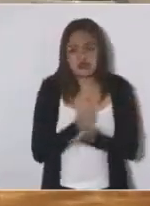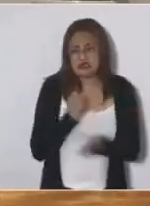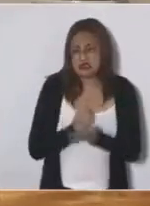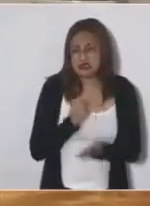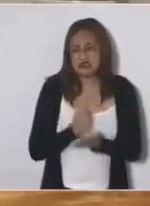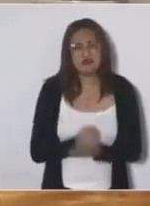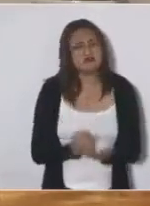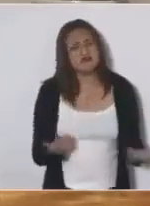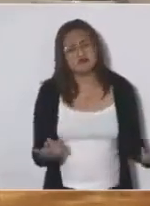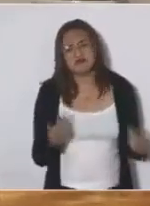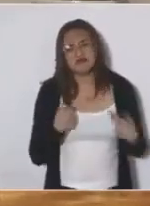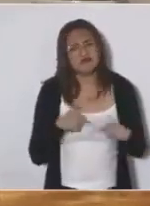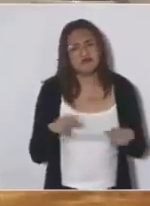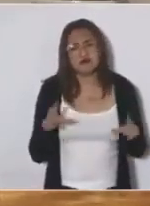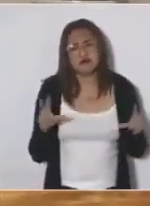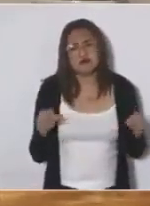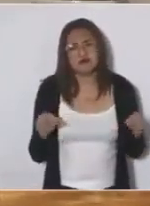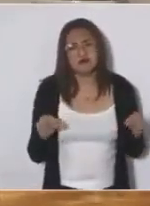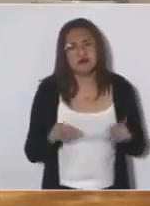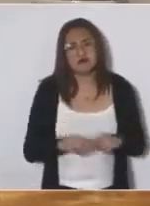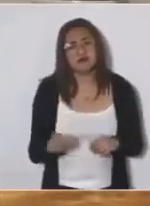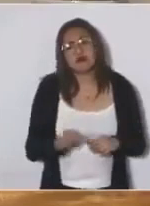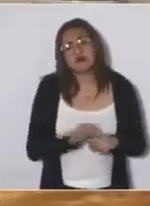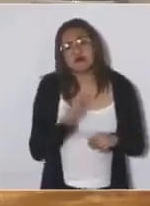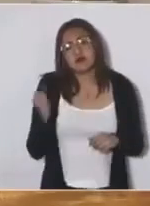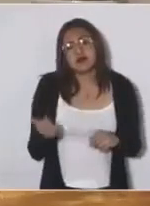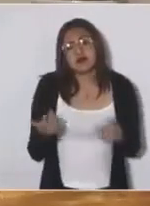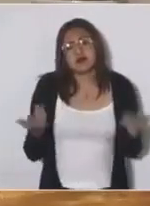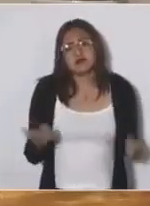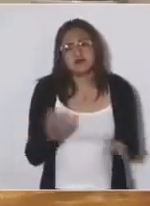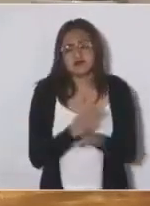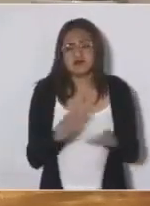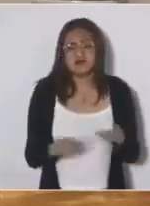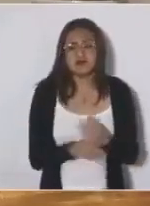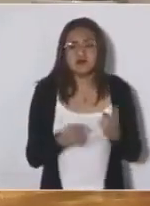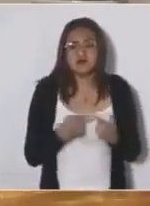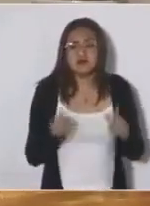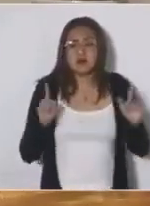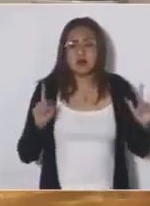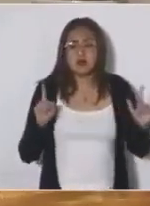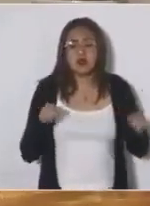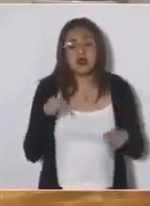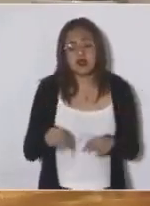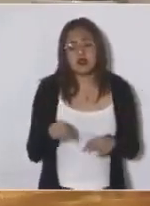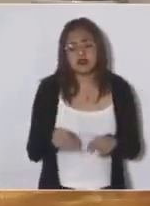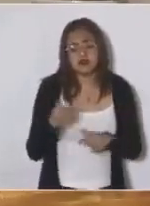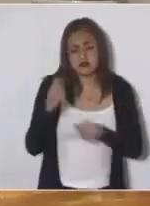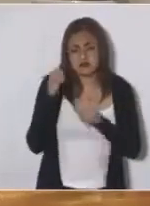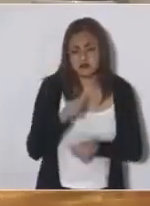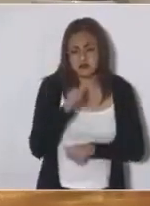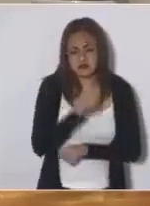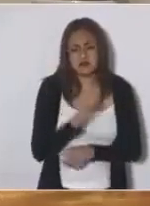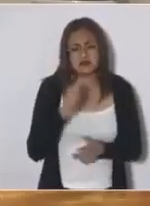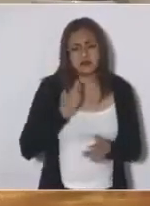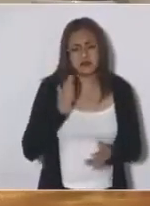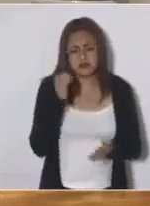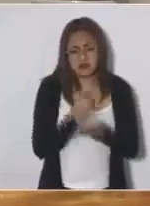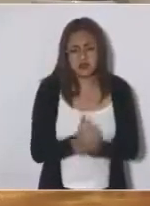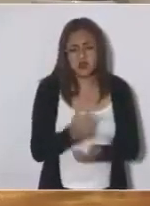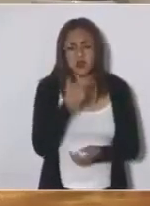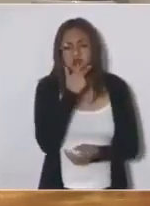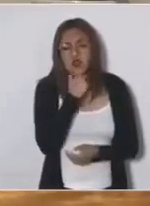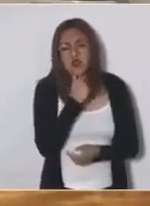lo demás son cosas ahí el delegado de bienestar cuyo nombre no quiero repetir pues